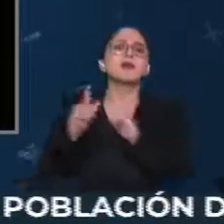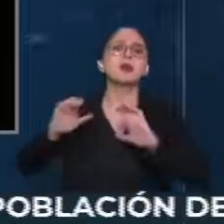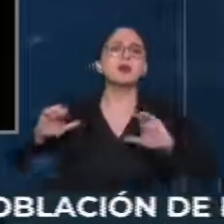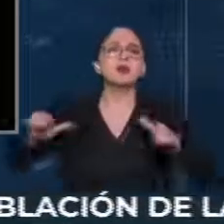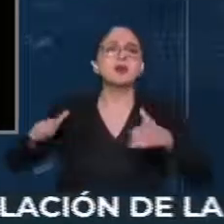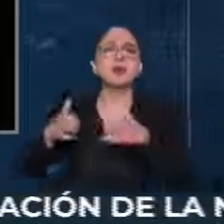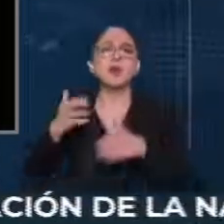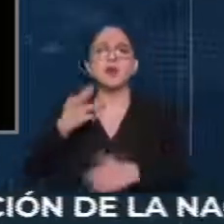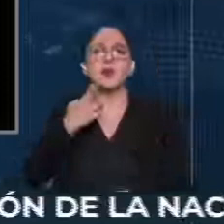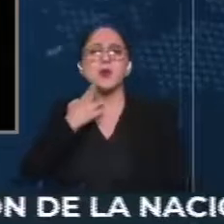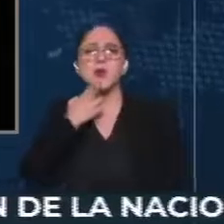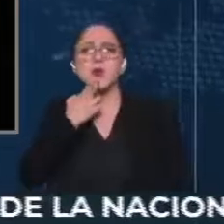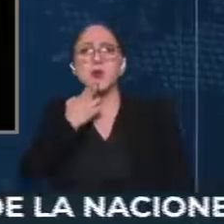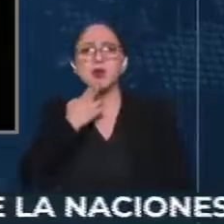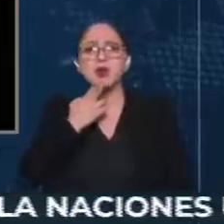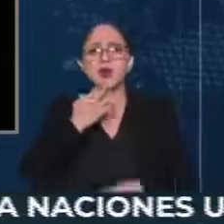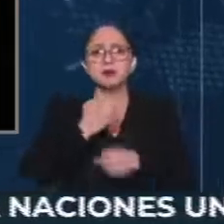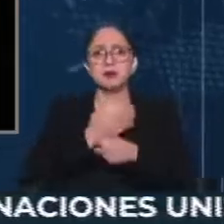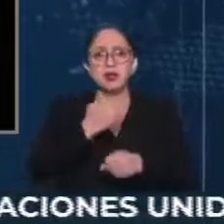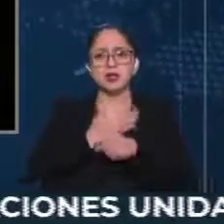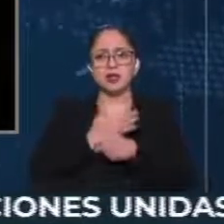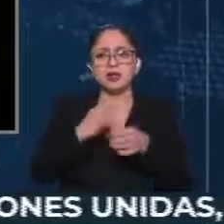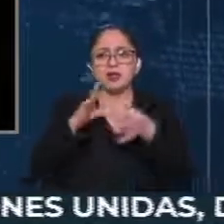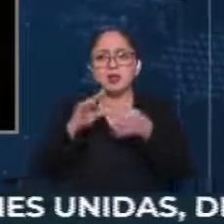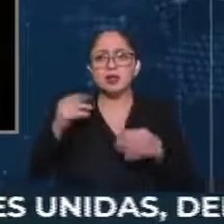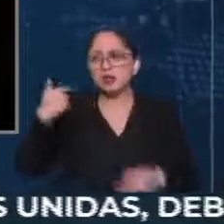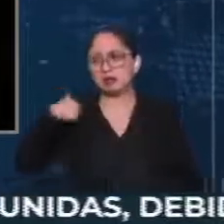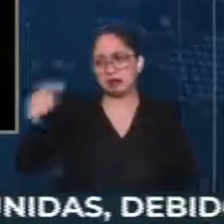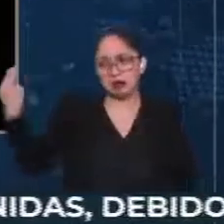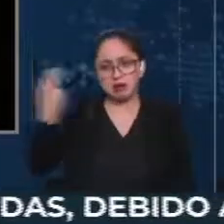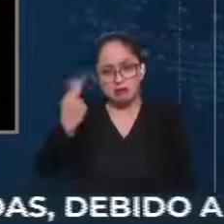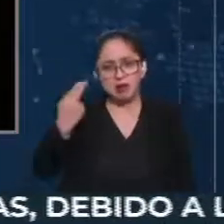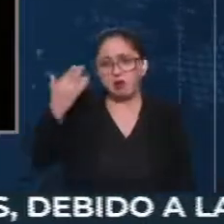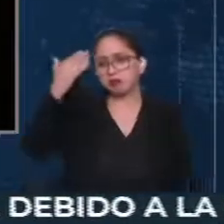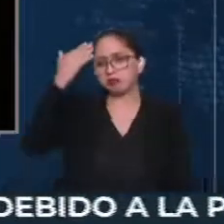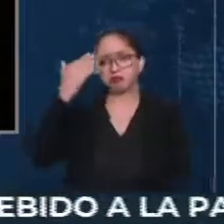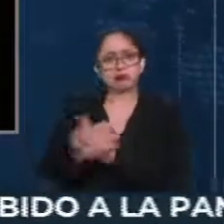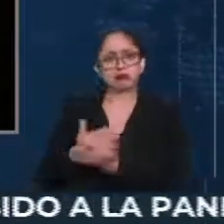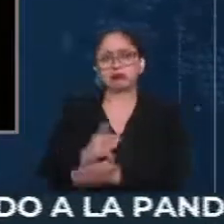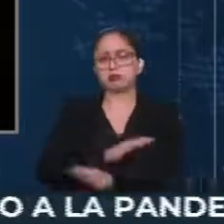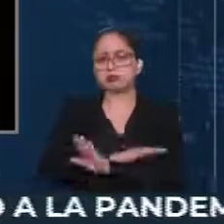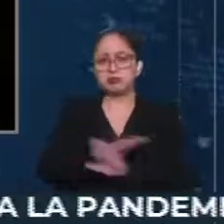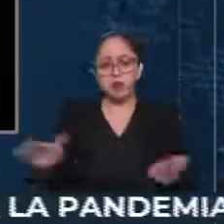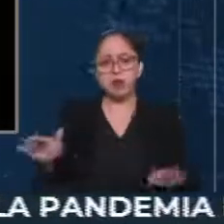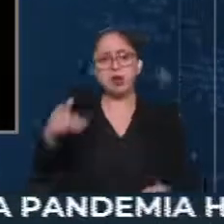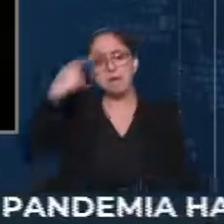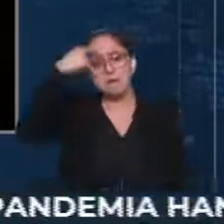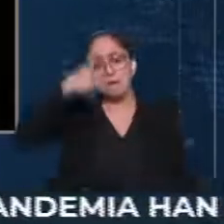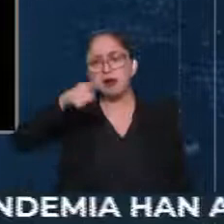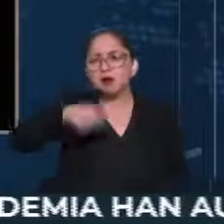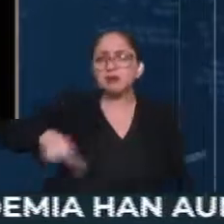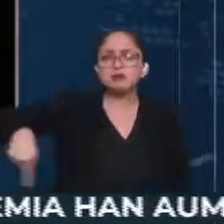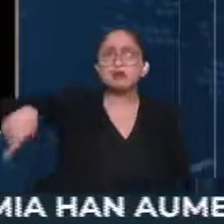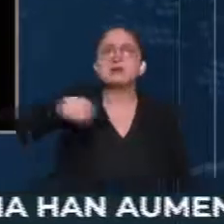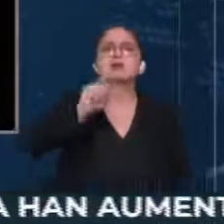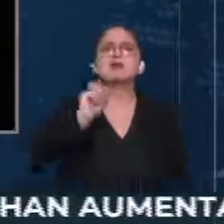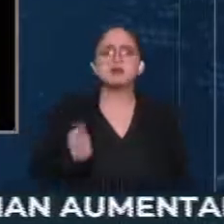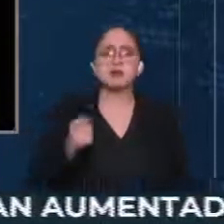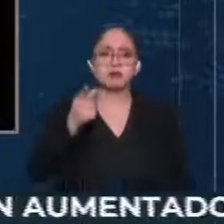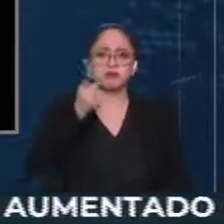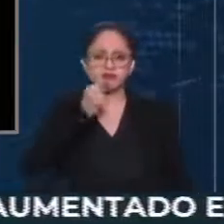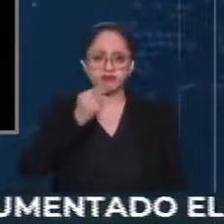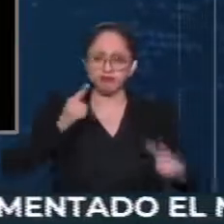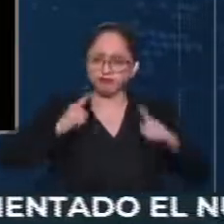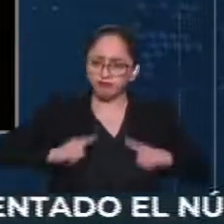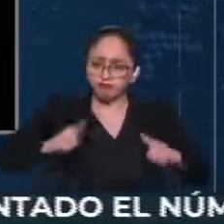hablado mucho aquí, de que tiene que haber un manotazo inmediato para que justamente el Poder Judicial sirva para